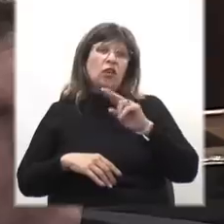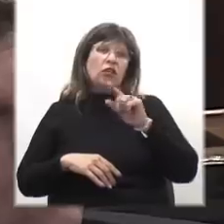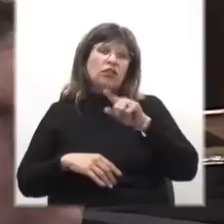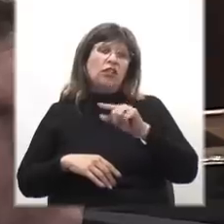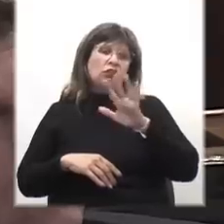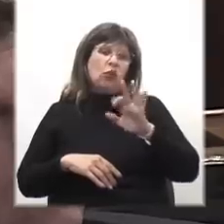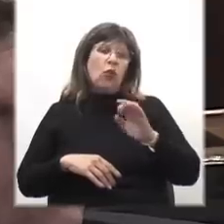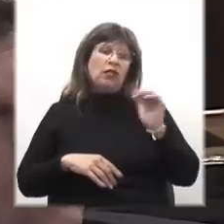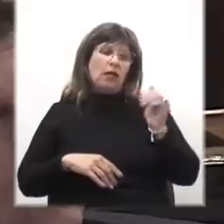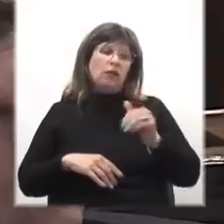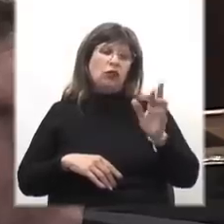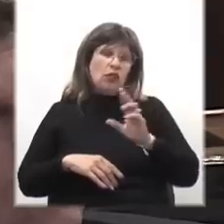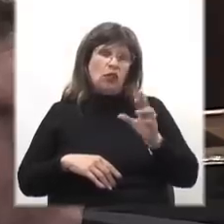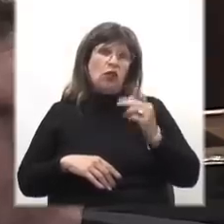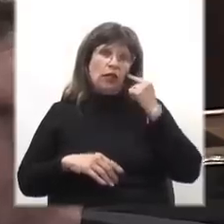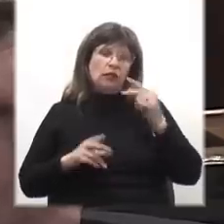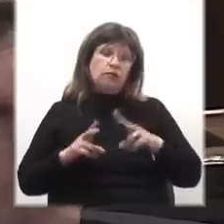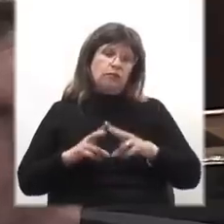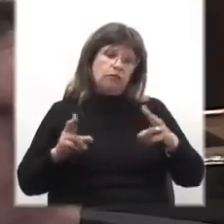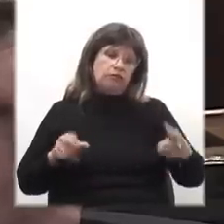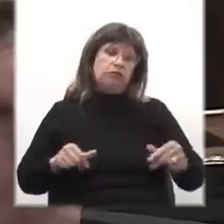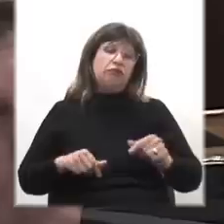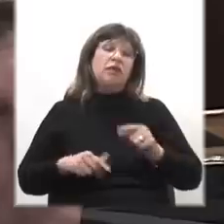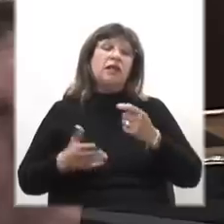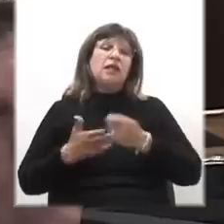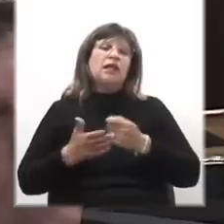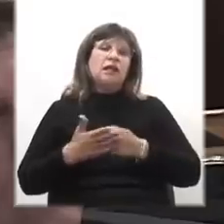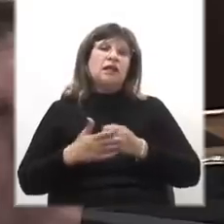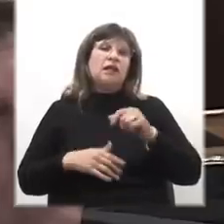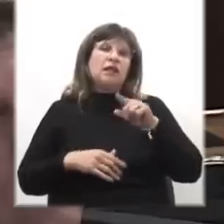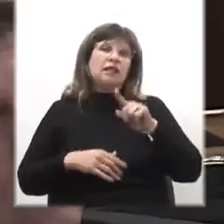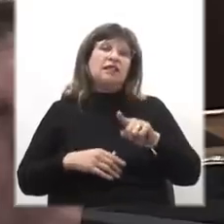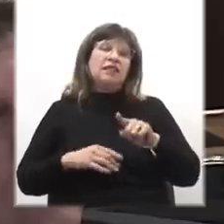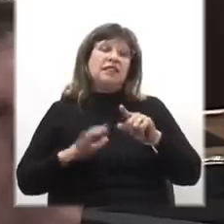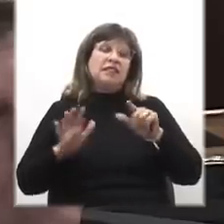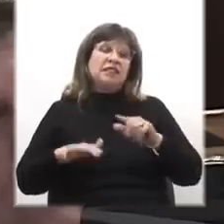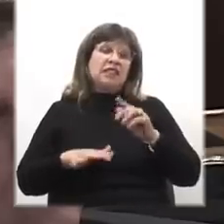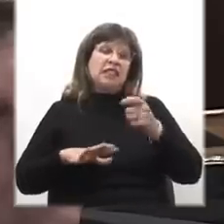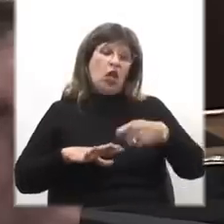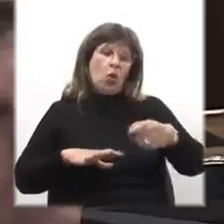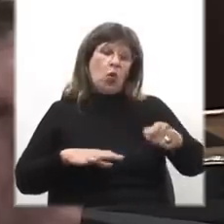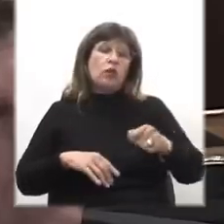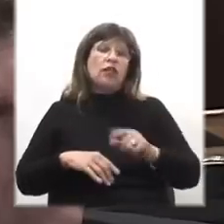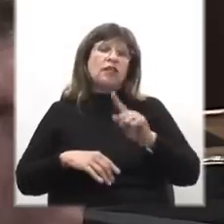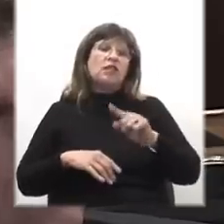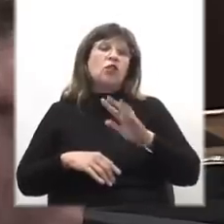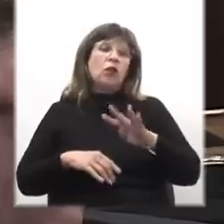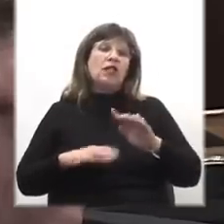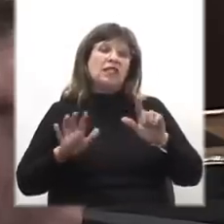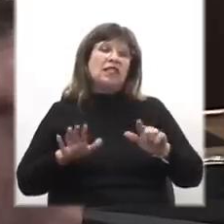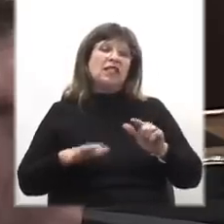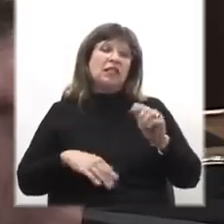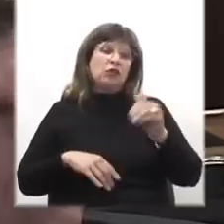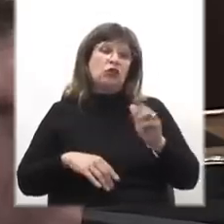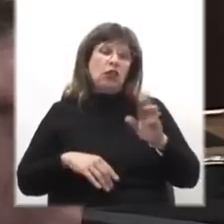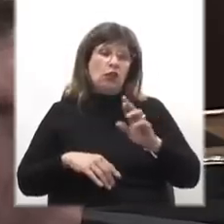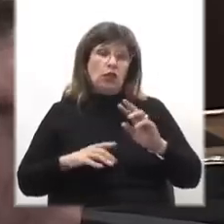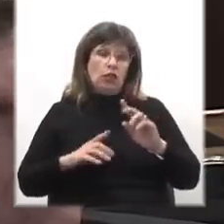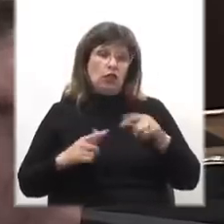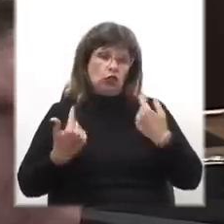kilómetros de extensión que se paga en 17 cuotas de 147 millones de dólares, lo pagamos nosotros, claro.